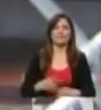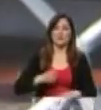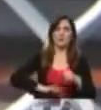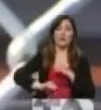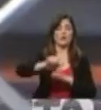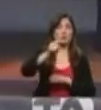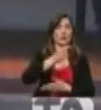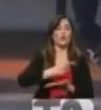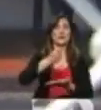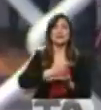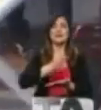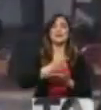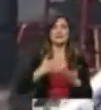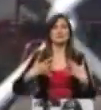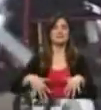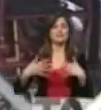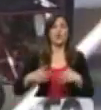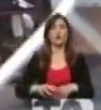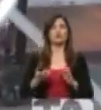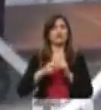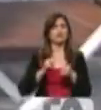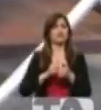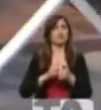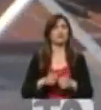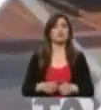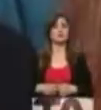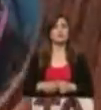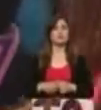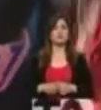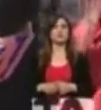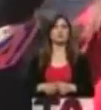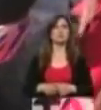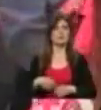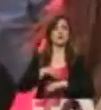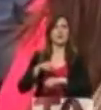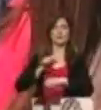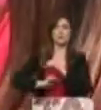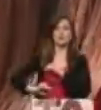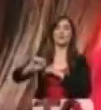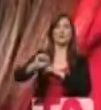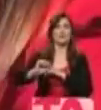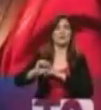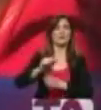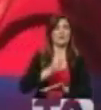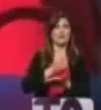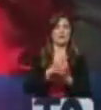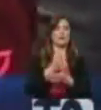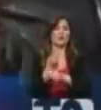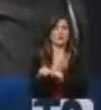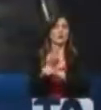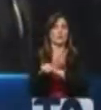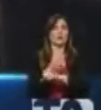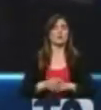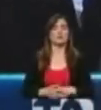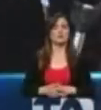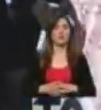Guamaní. Trasladarse hasta Guamaní, dicen, generará muchos problemas. ¿Cuánto se tarda en llegar a Guamaní? Si quieres 2 horas, pues. Así. ¿Cuántos